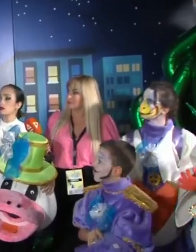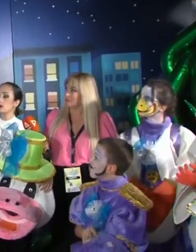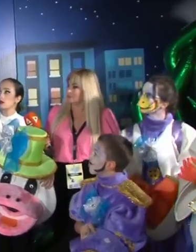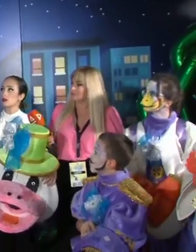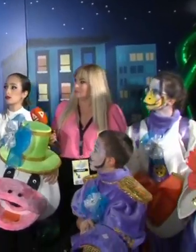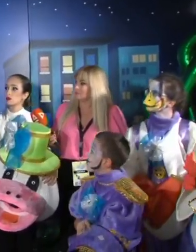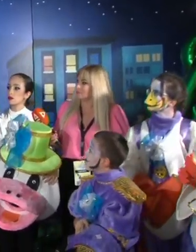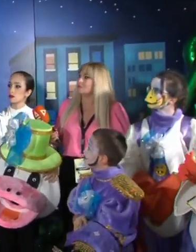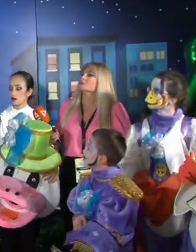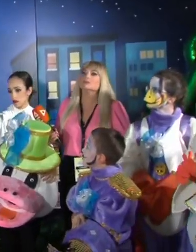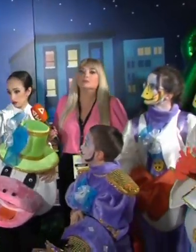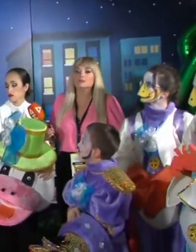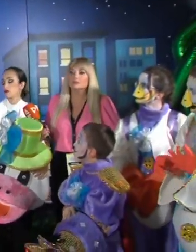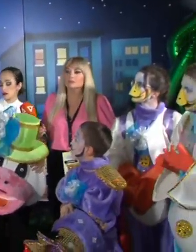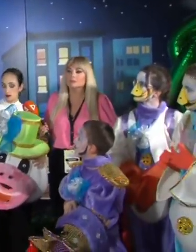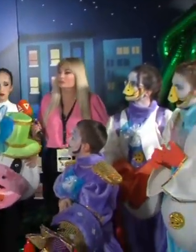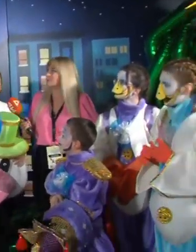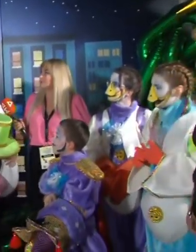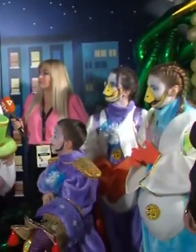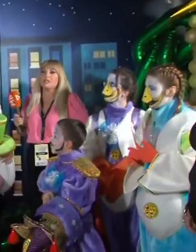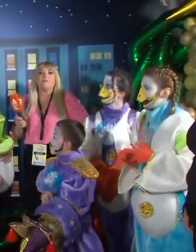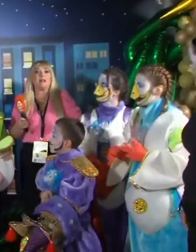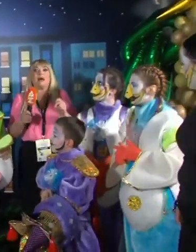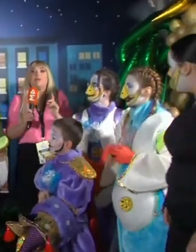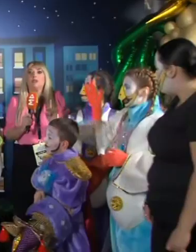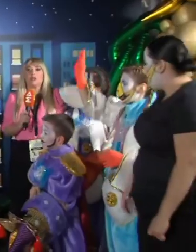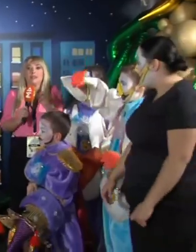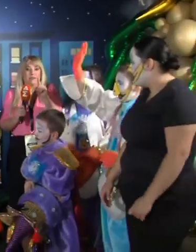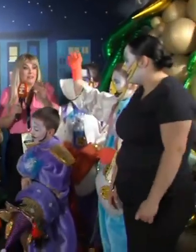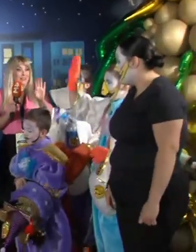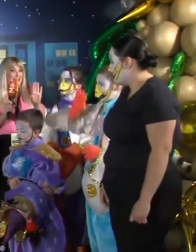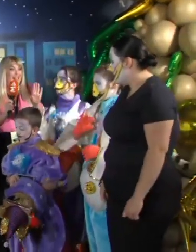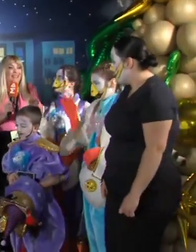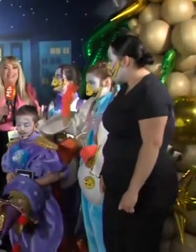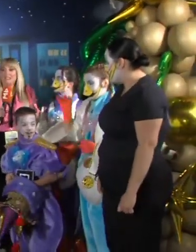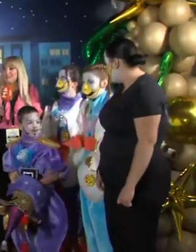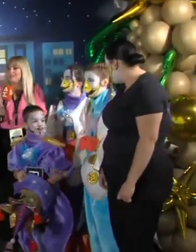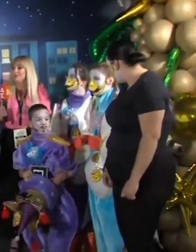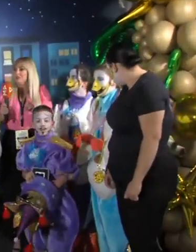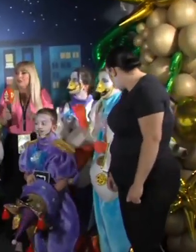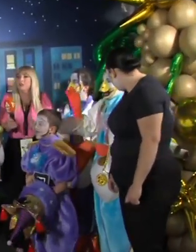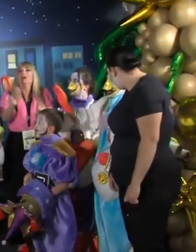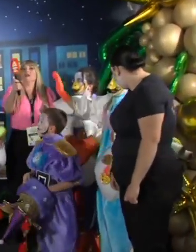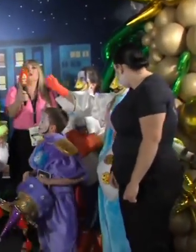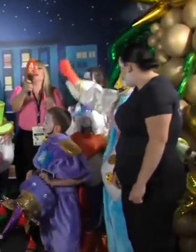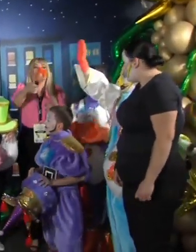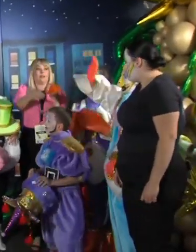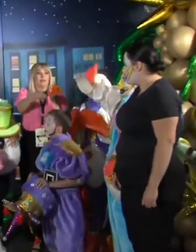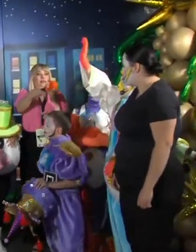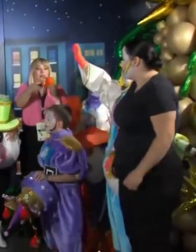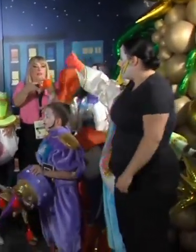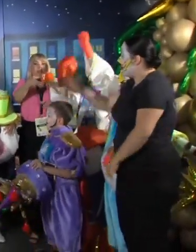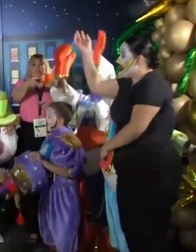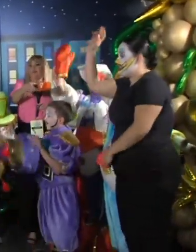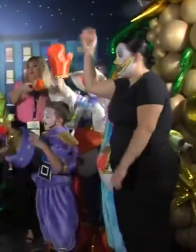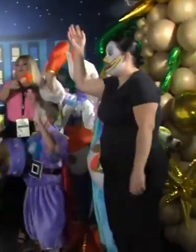me prometieron que nos íbamos a ir con la despedida, ¿no? Venga. Sí, claro. Vamos con la despedida, ¿vale? 3, 2, 1 y...